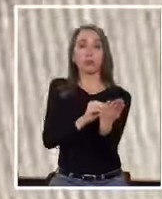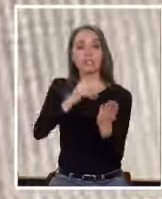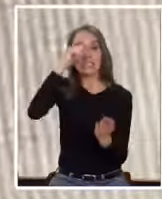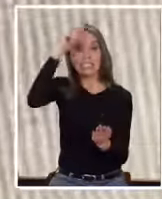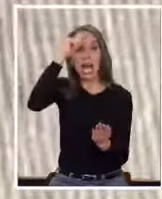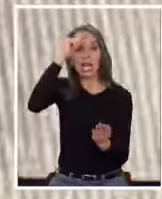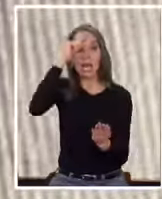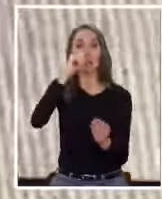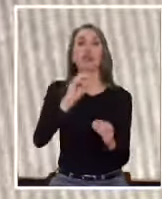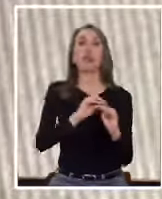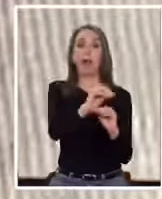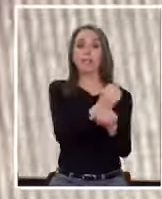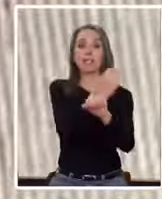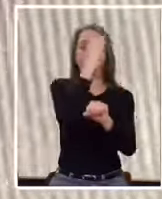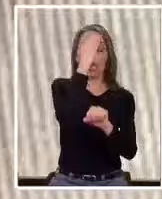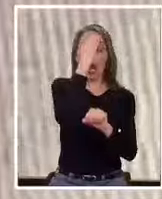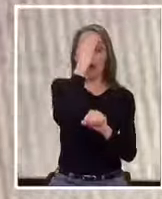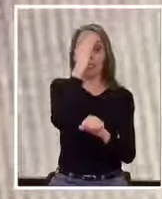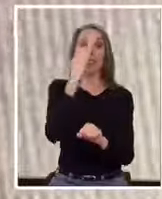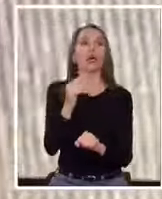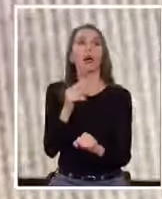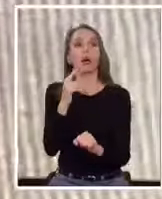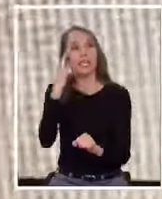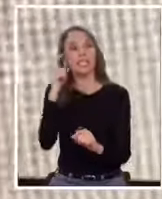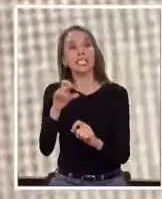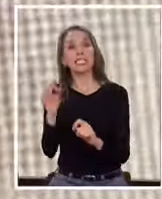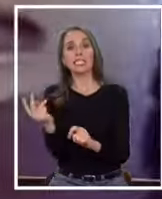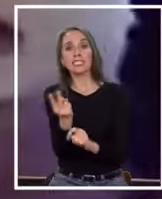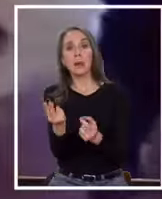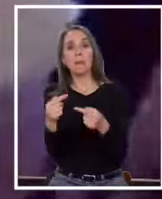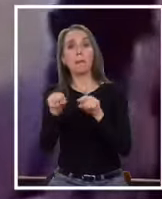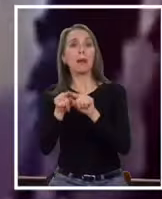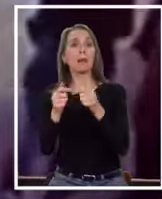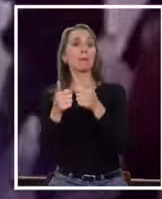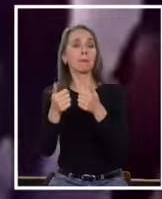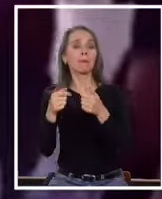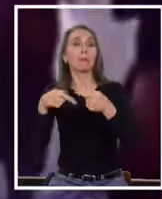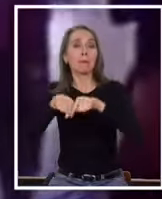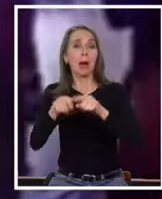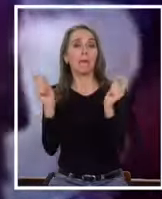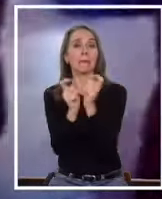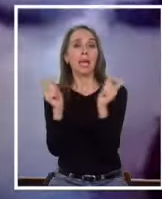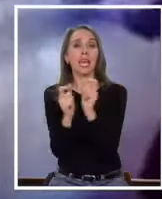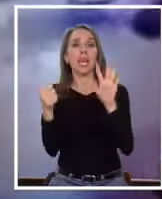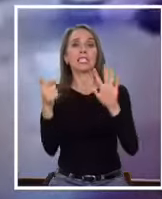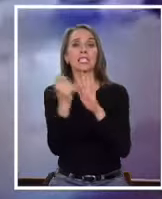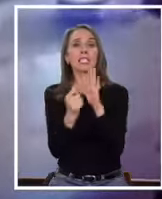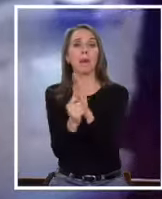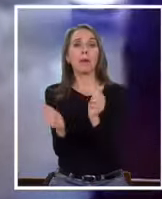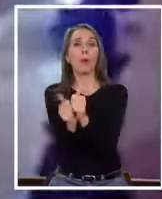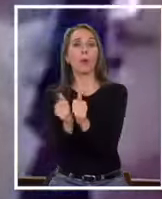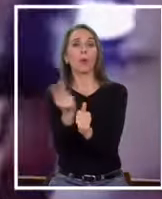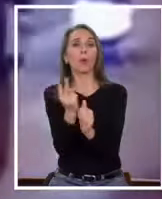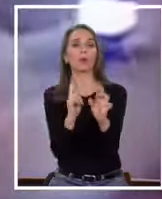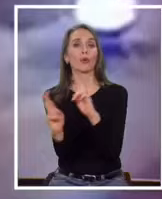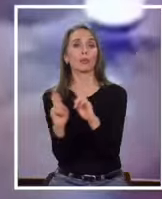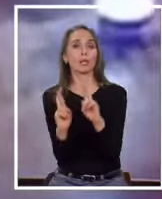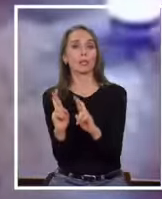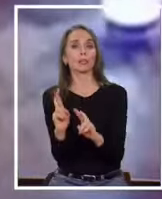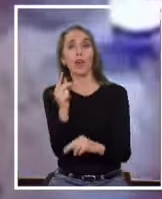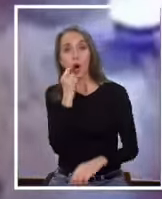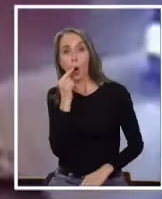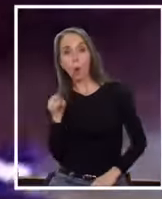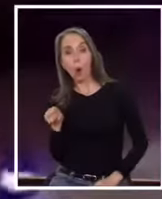San Antonio. Según los antecedentes, habían indicios de peleas entre la pareja, quienes llevaban al menos 6 meses juntos. Ademar en